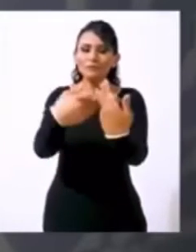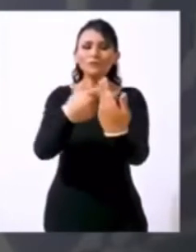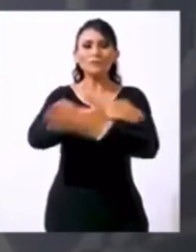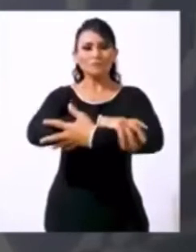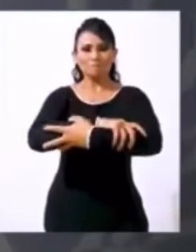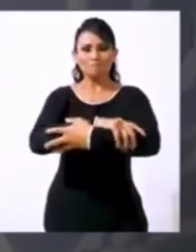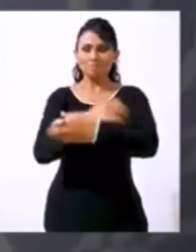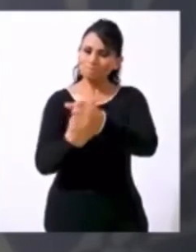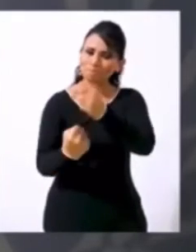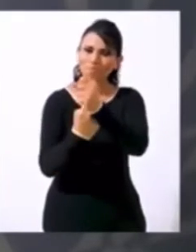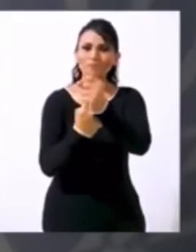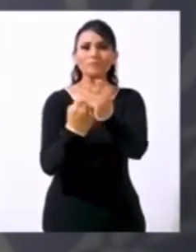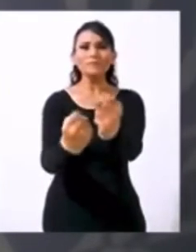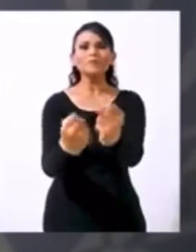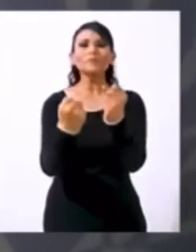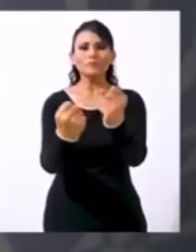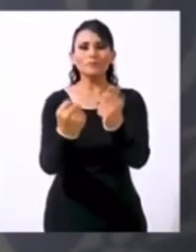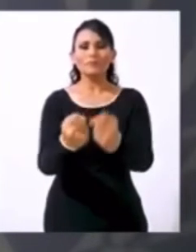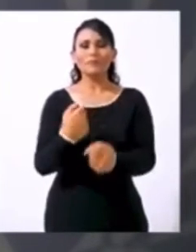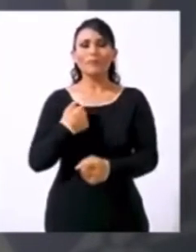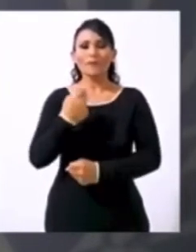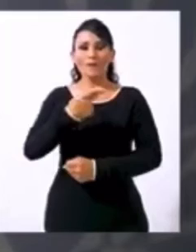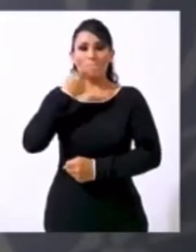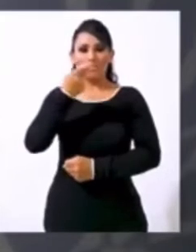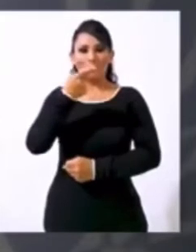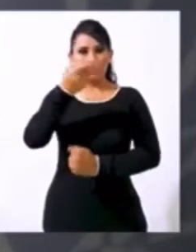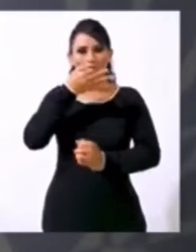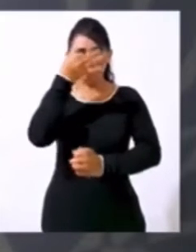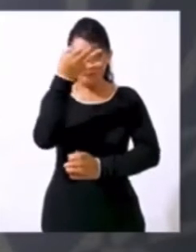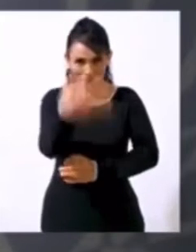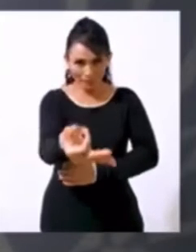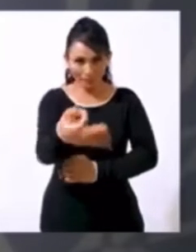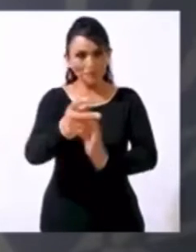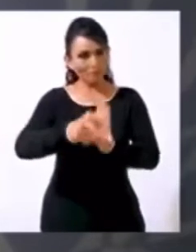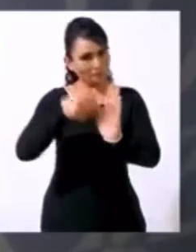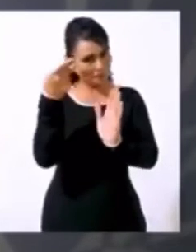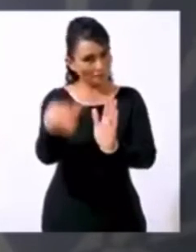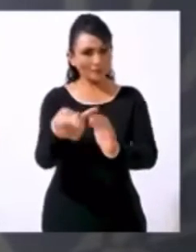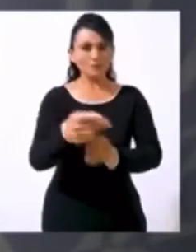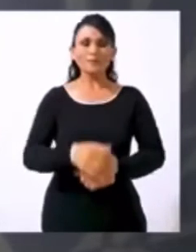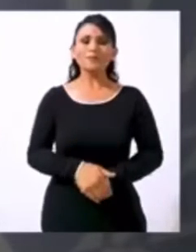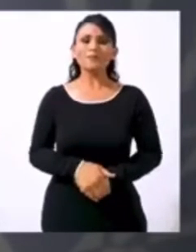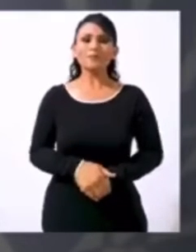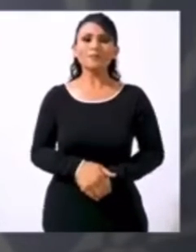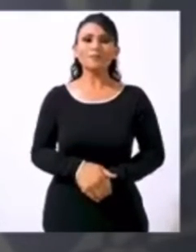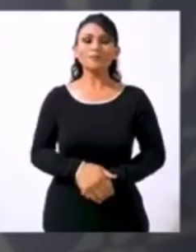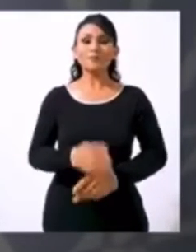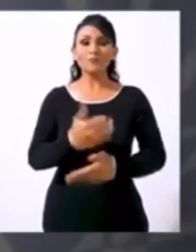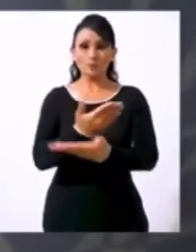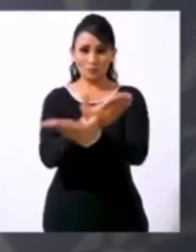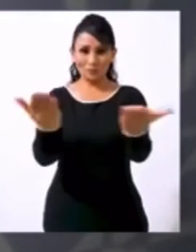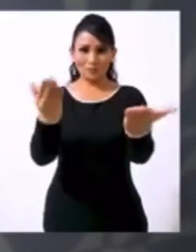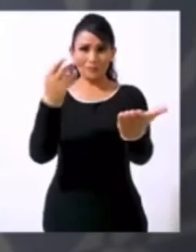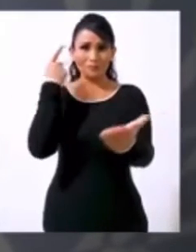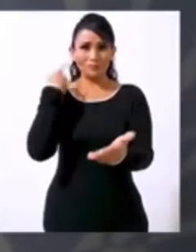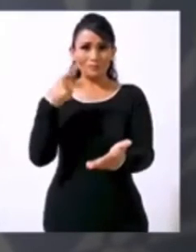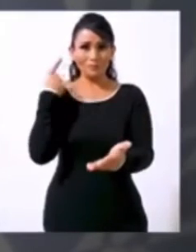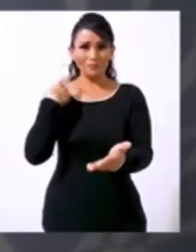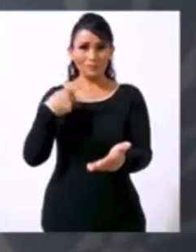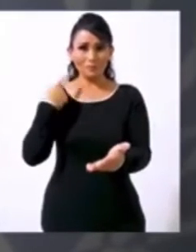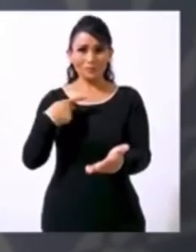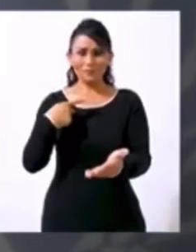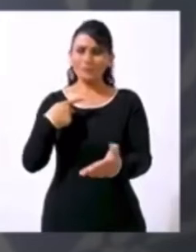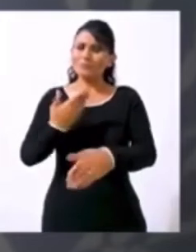Lo reitero, en Querétaro, las personas son lo más importantes.